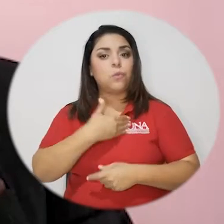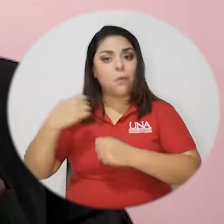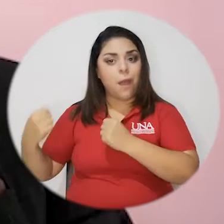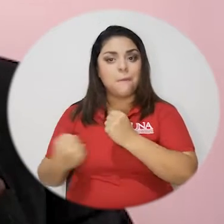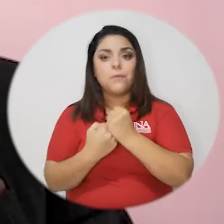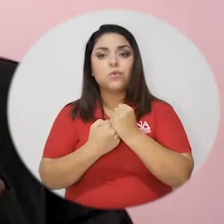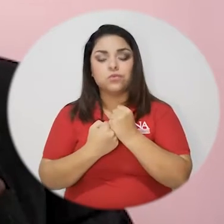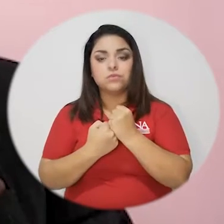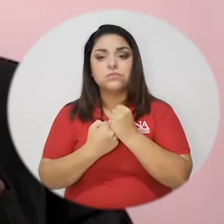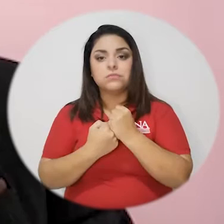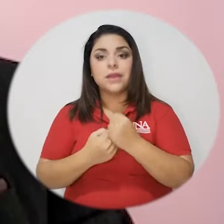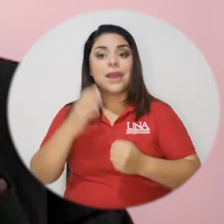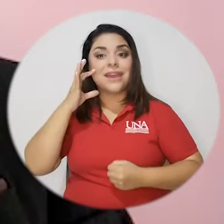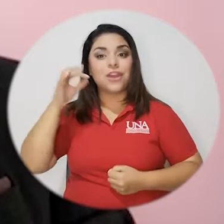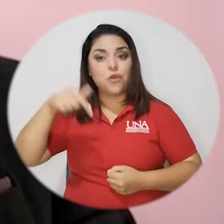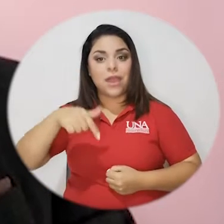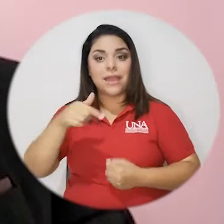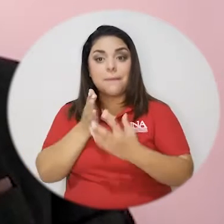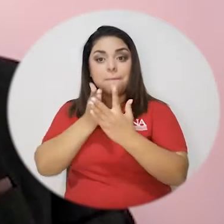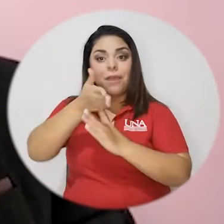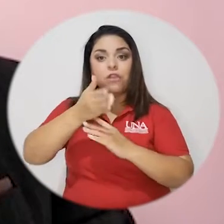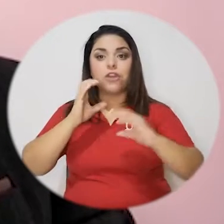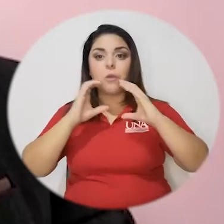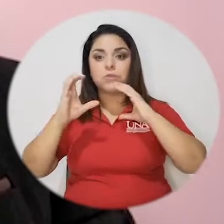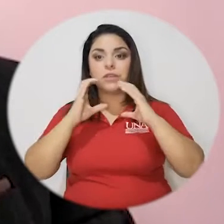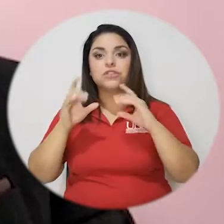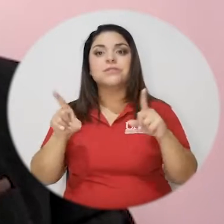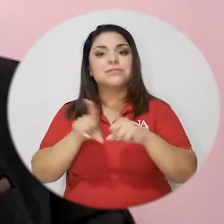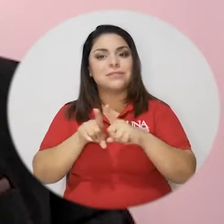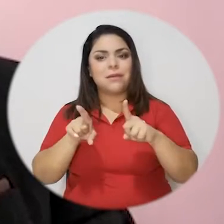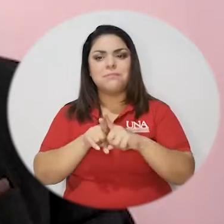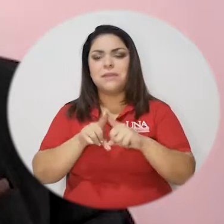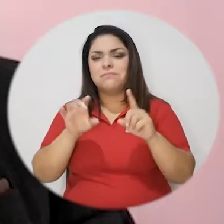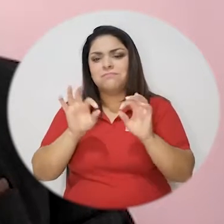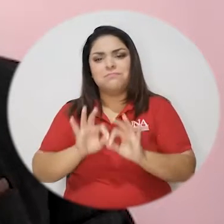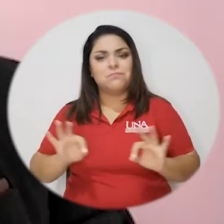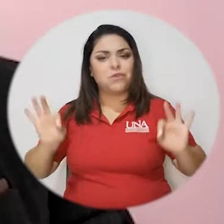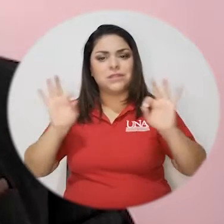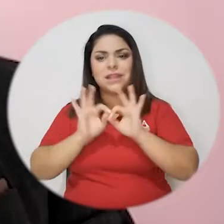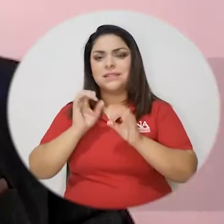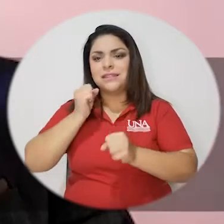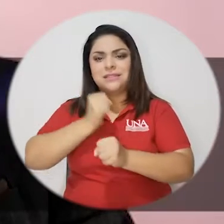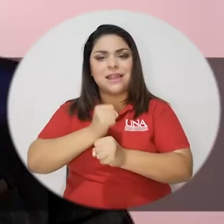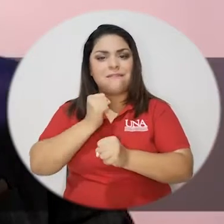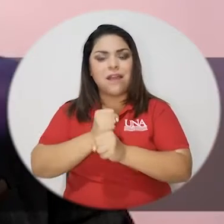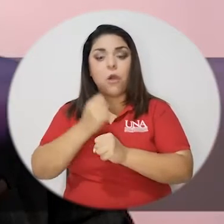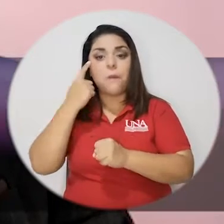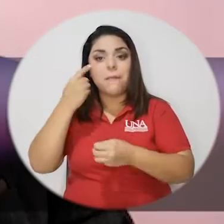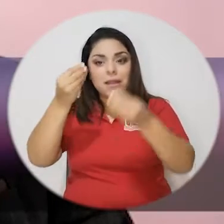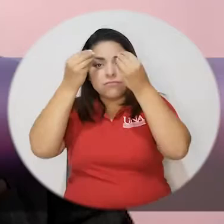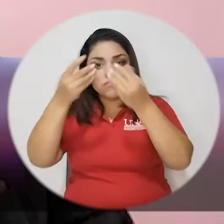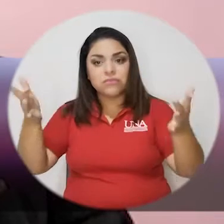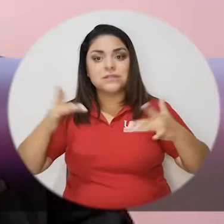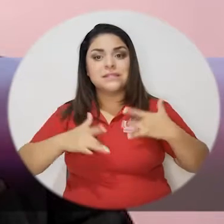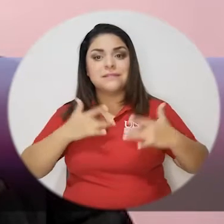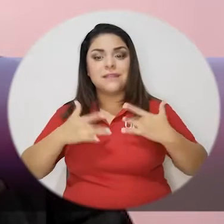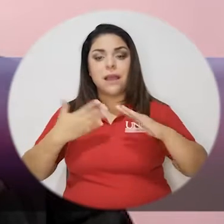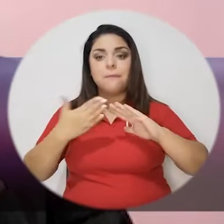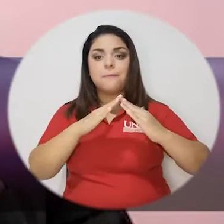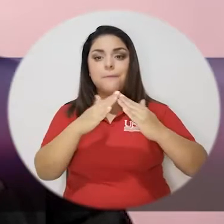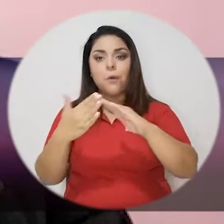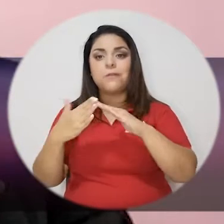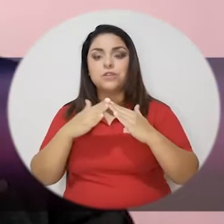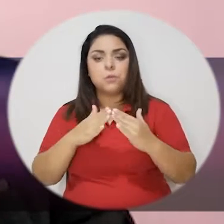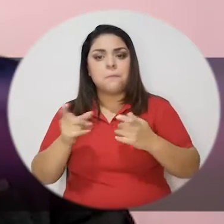mucho apoyo, ¿verdad? Yo creo que aquí los medios de comunicación también han jugado un papel súper importante en sensibilizar a la población en